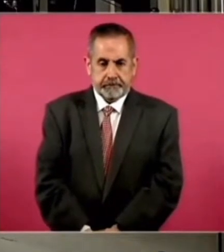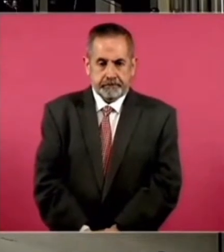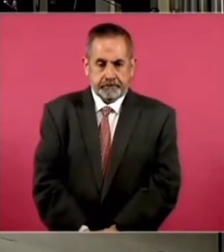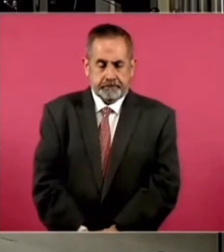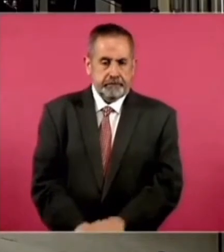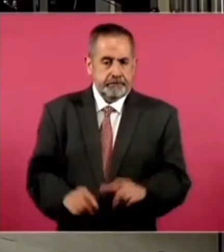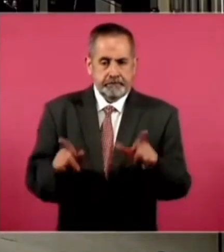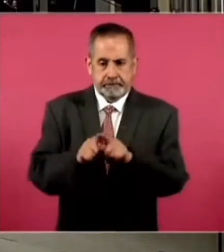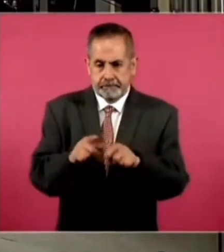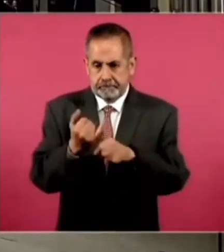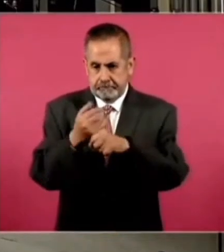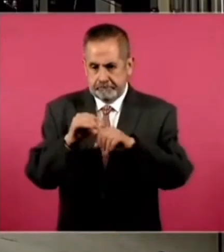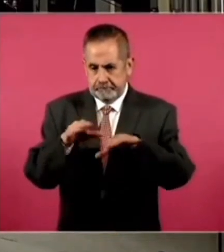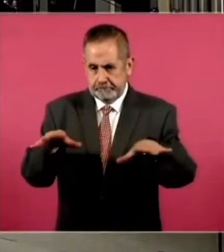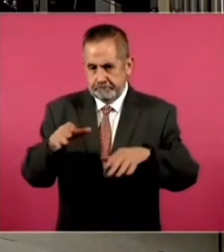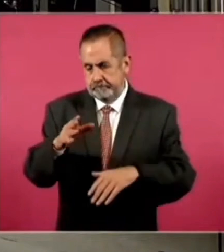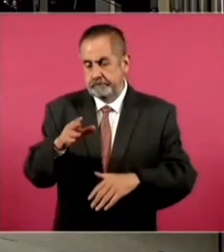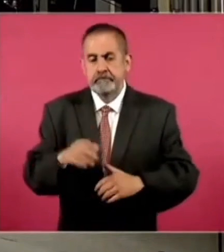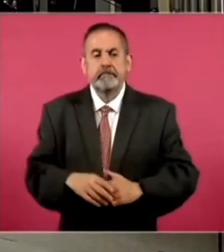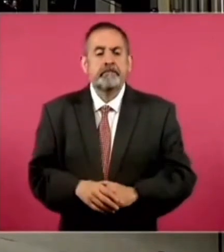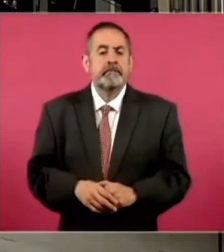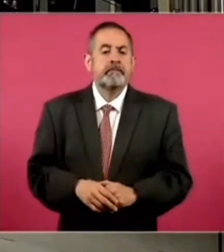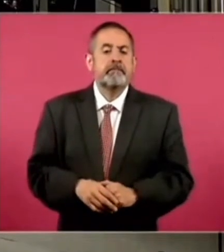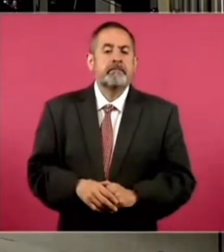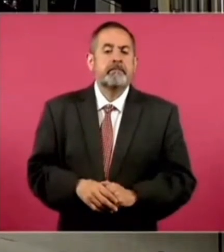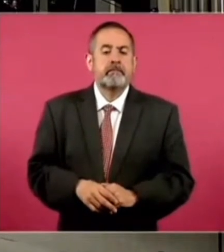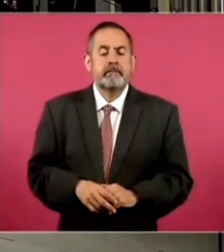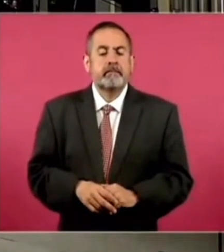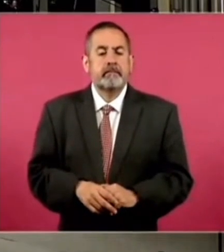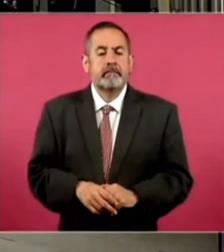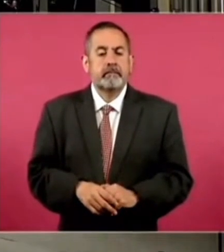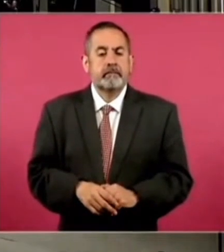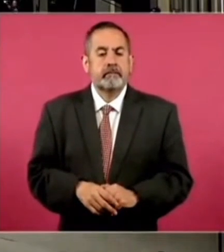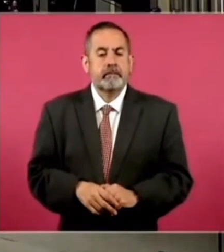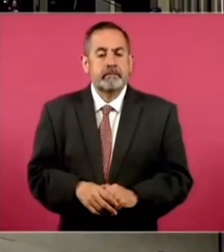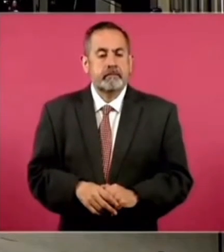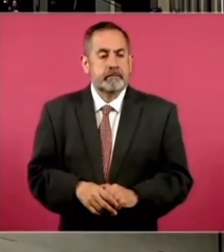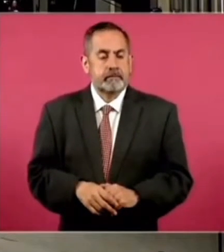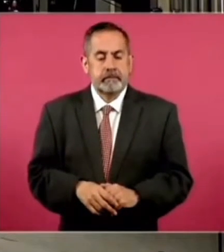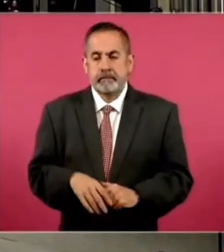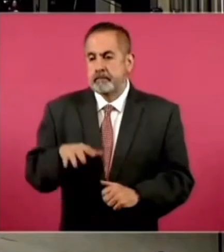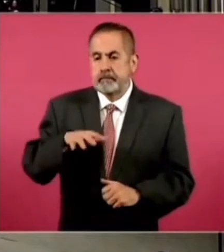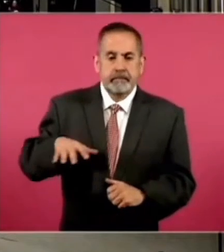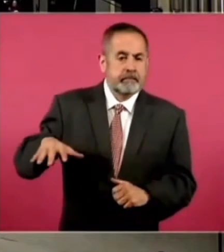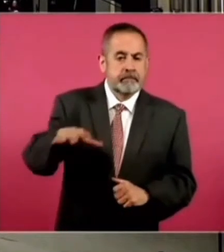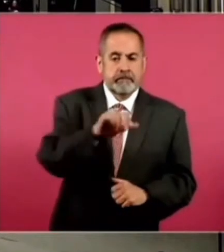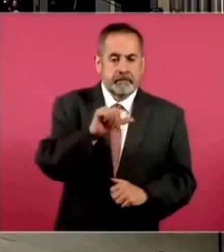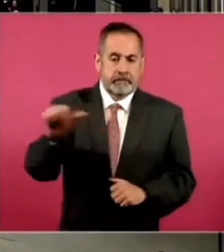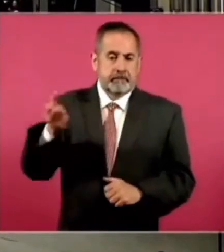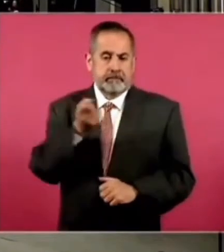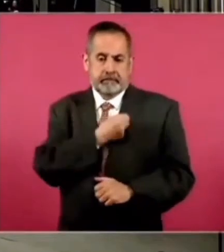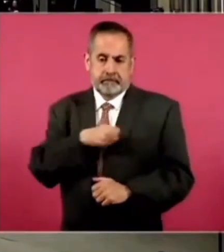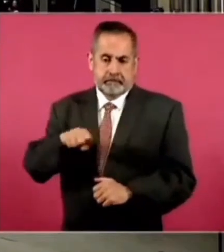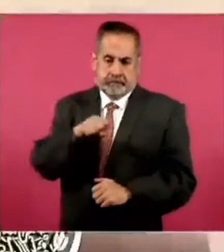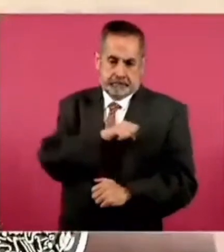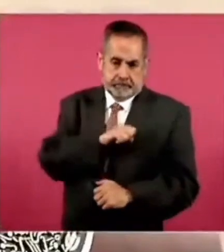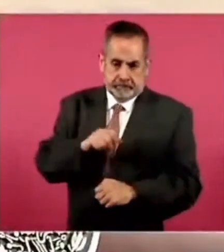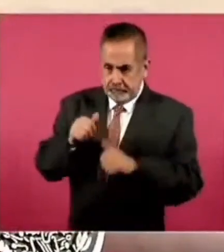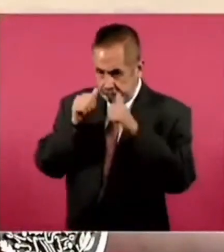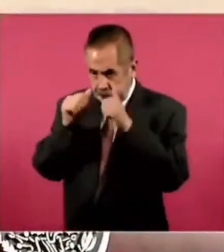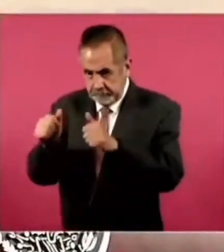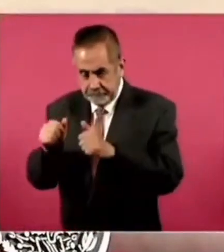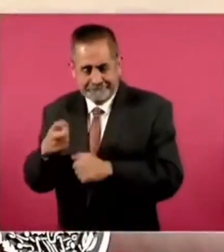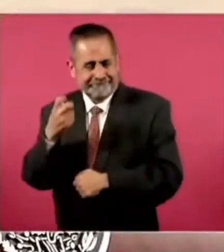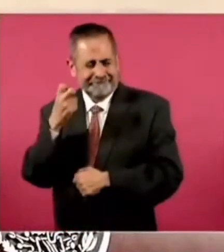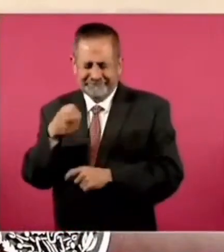nada más informarles, el servicio de salud pública es